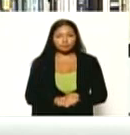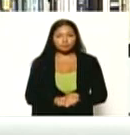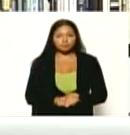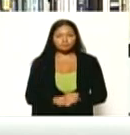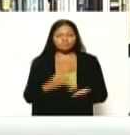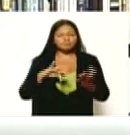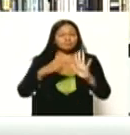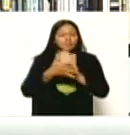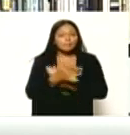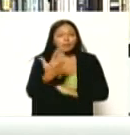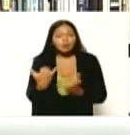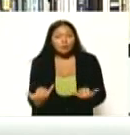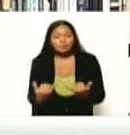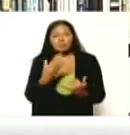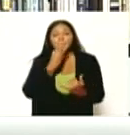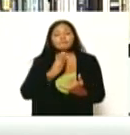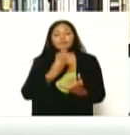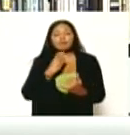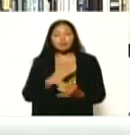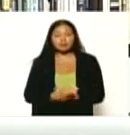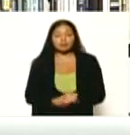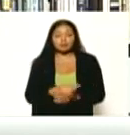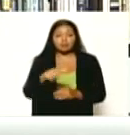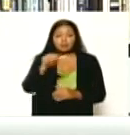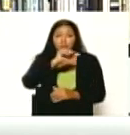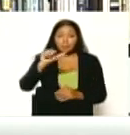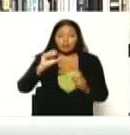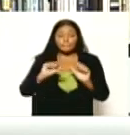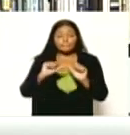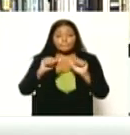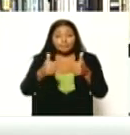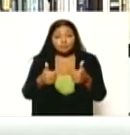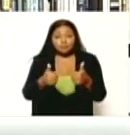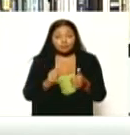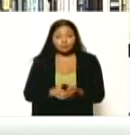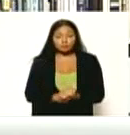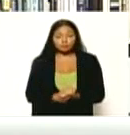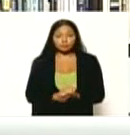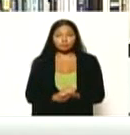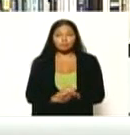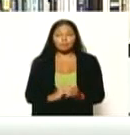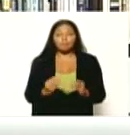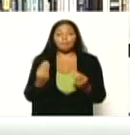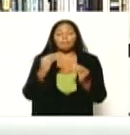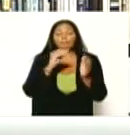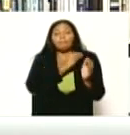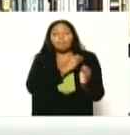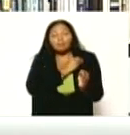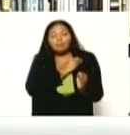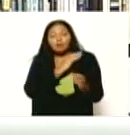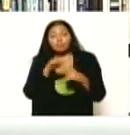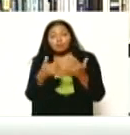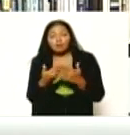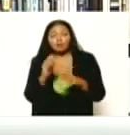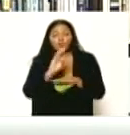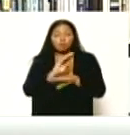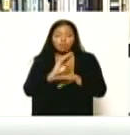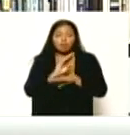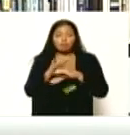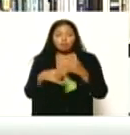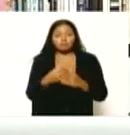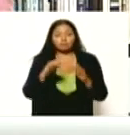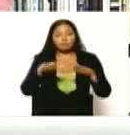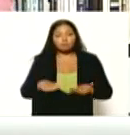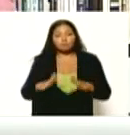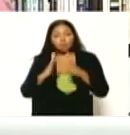ha pasado en Israel? Que esta semana, empezando, decretaron nuevas medidas de aseguramiento,